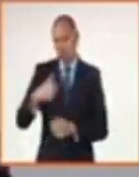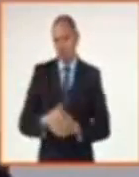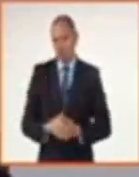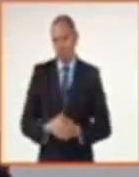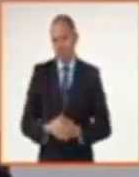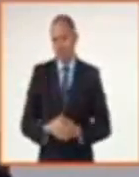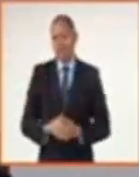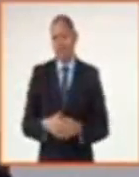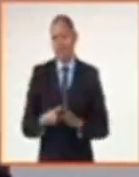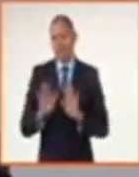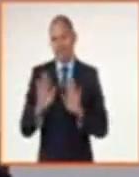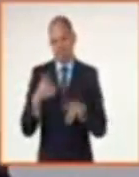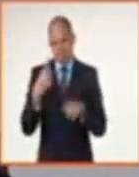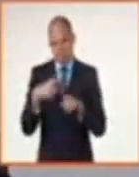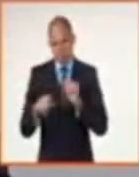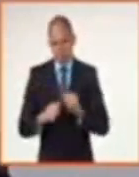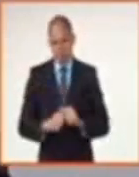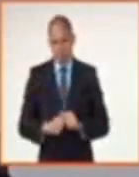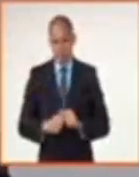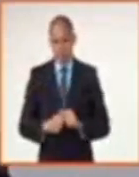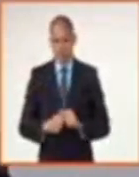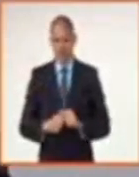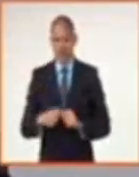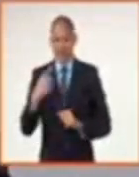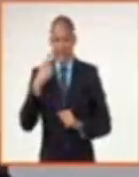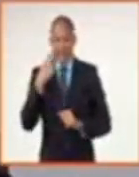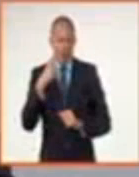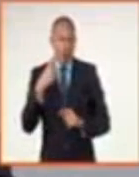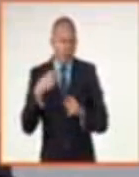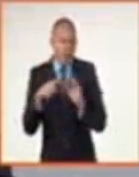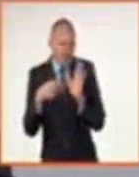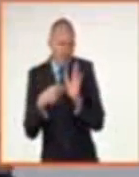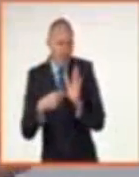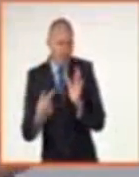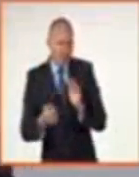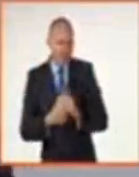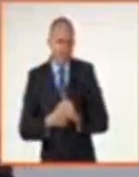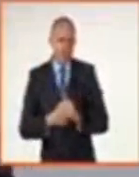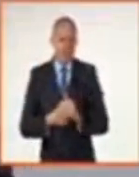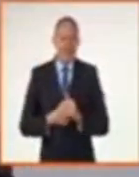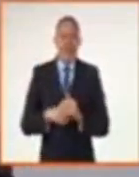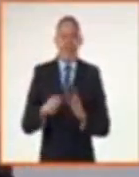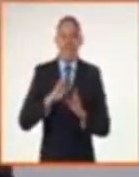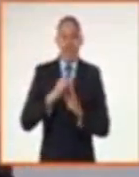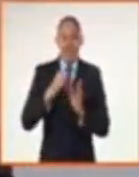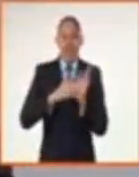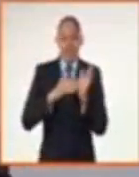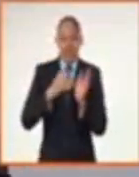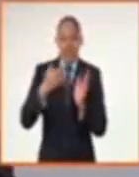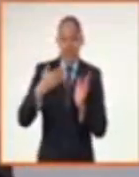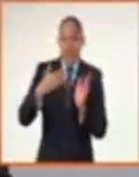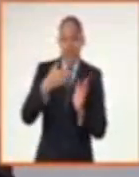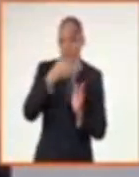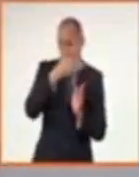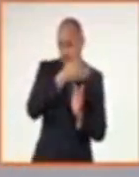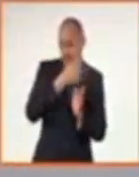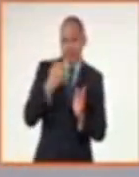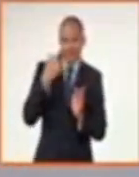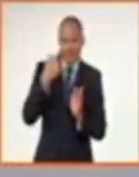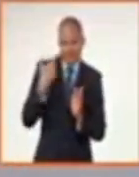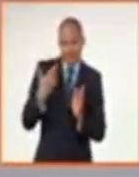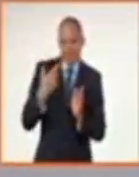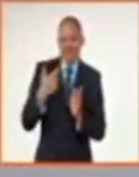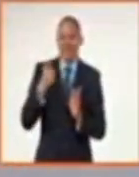hay una disminución de las boletas en blanco. Uh-huh. Yo creo que esto es algo a tener en cuenta, lo cual